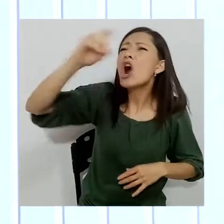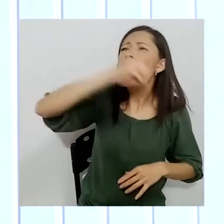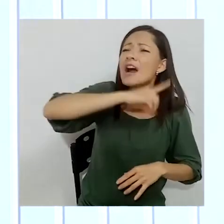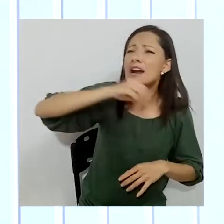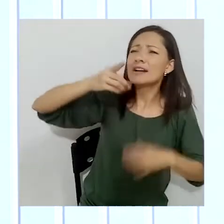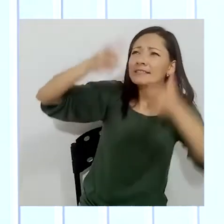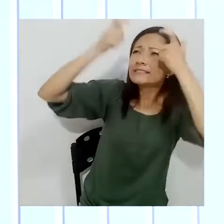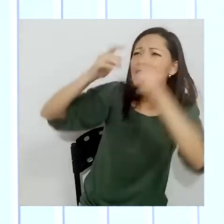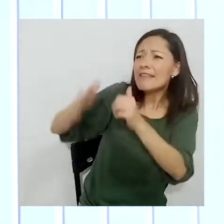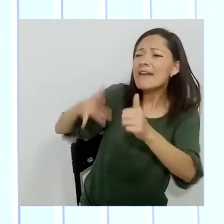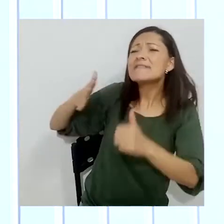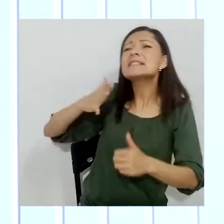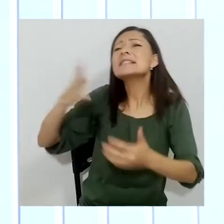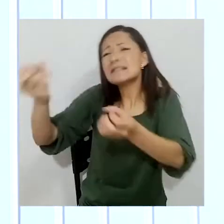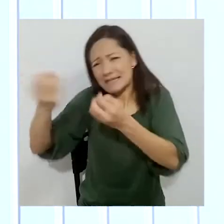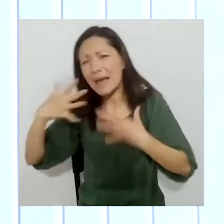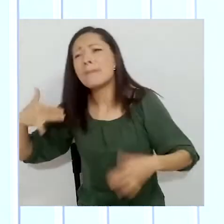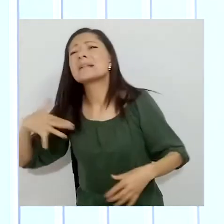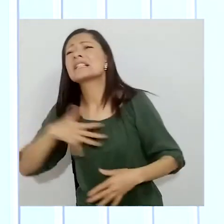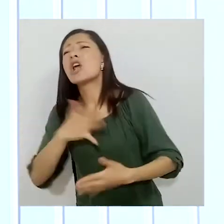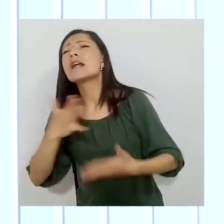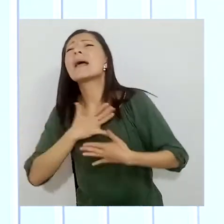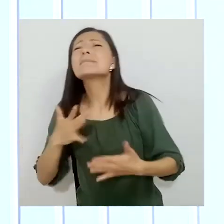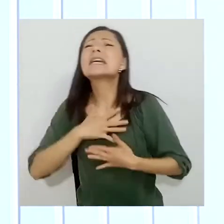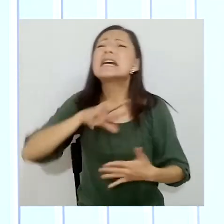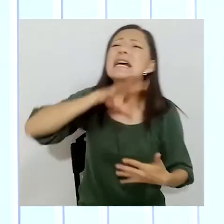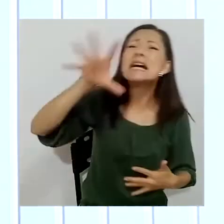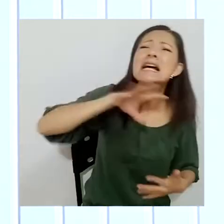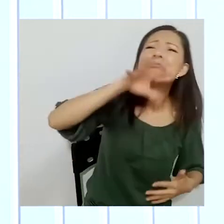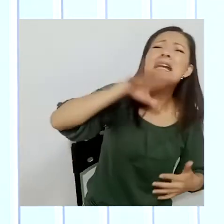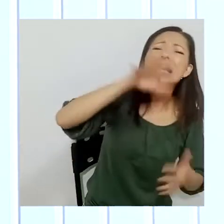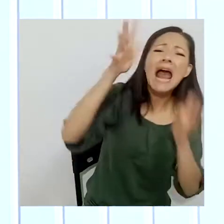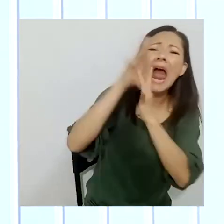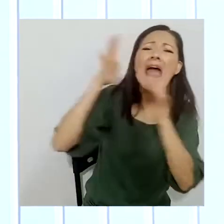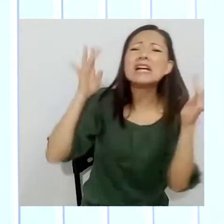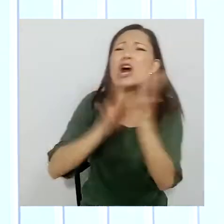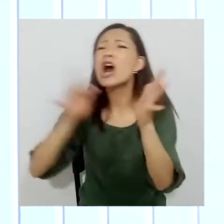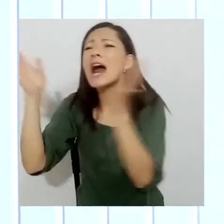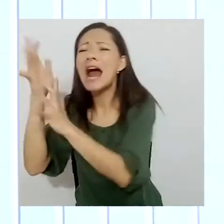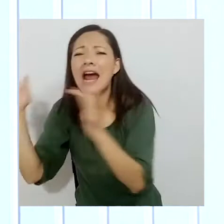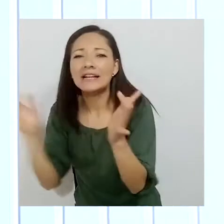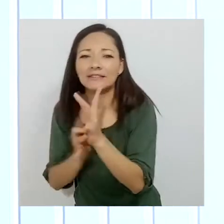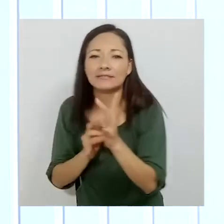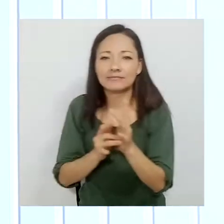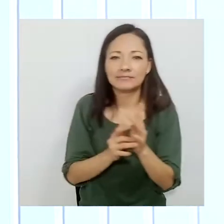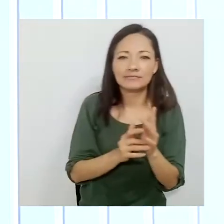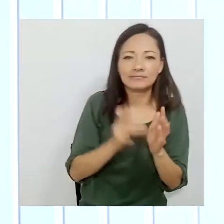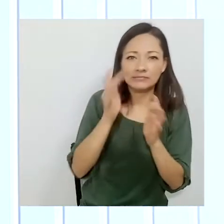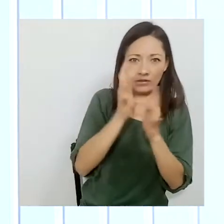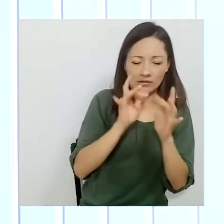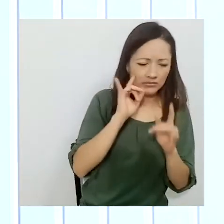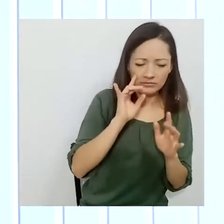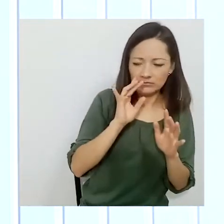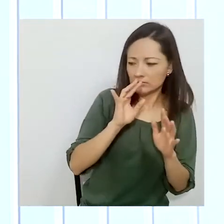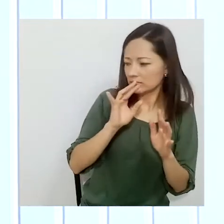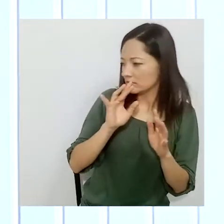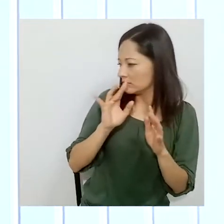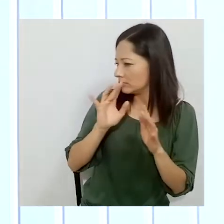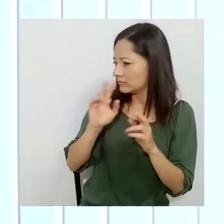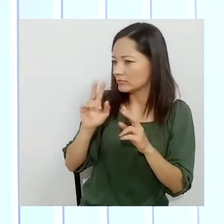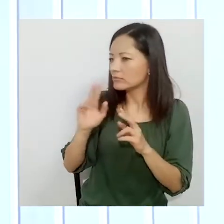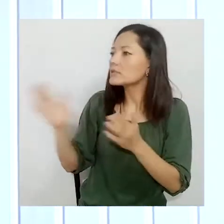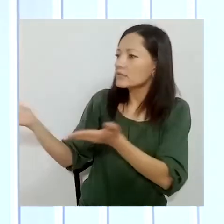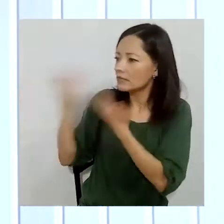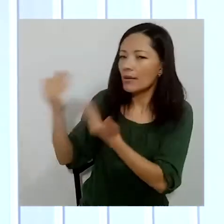Entonces Jesús, deteniéndose, mandó a llamarle y llamaron al ciego diciéndole, ten confianza, levántate, te llama.